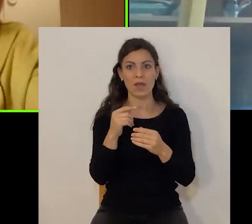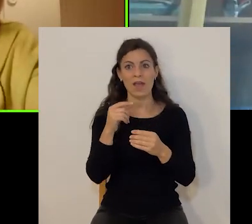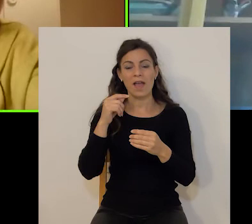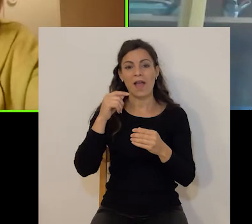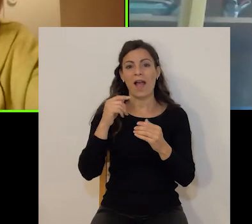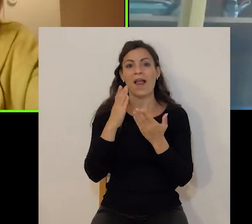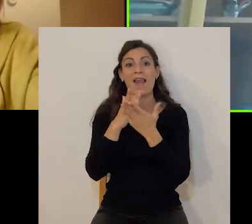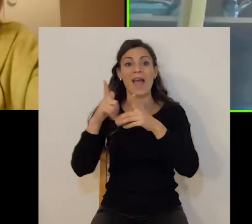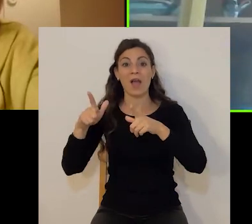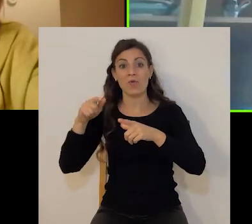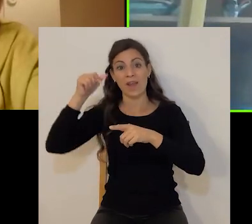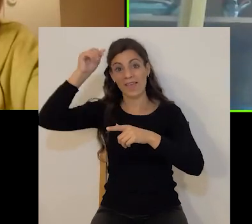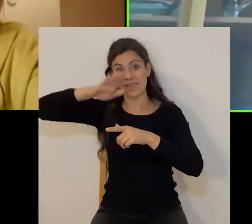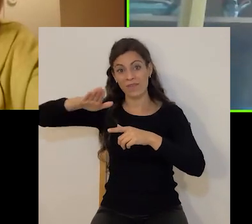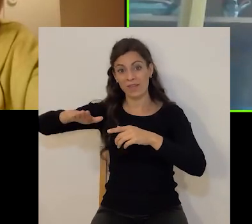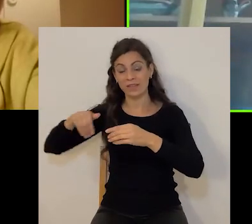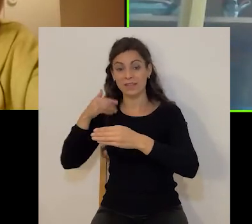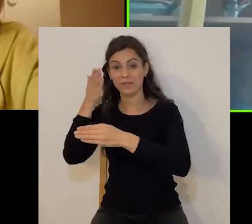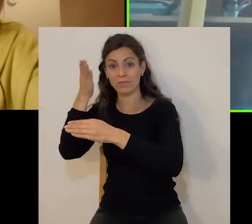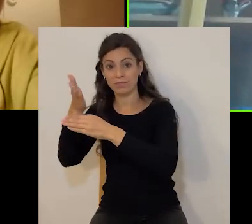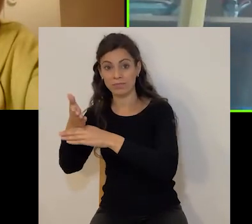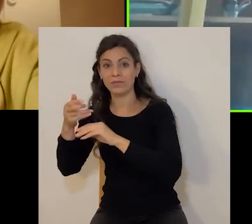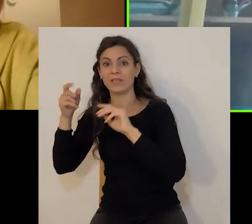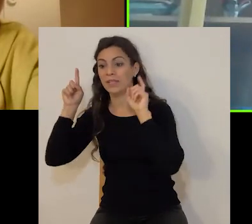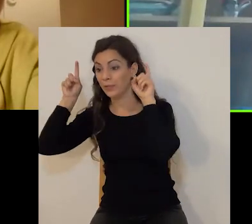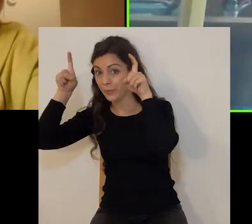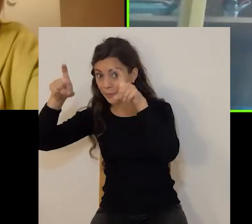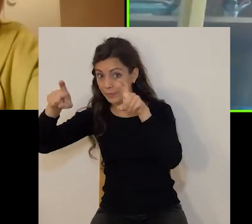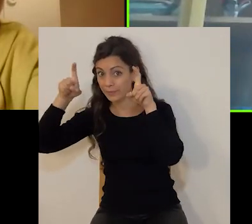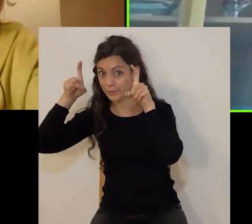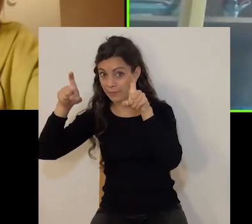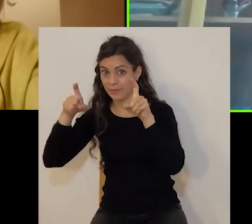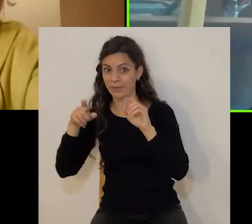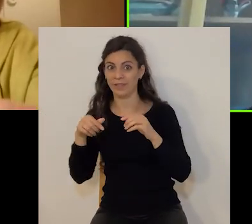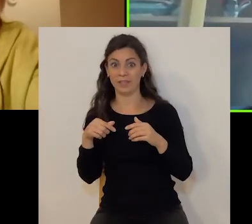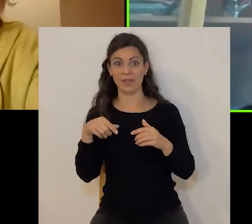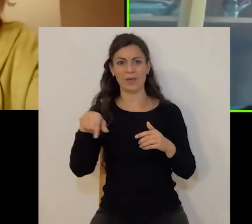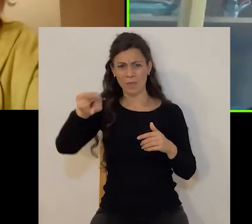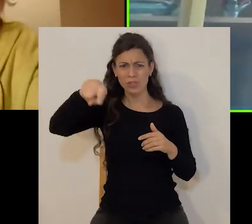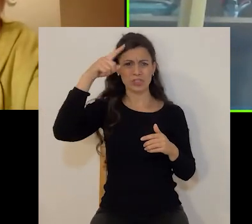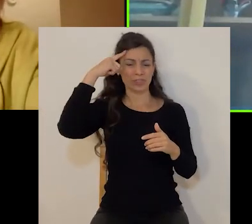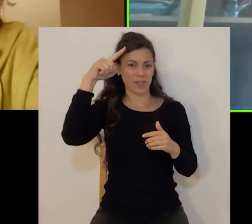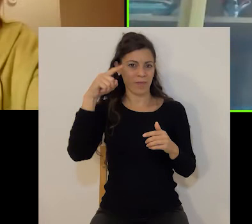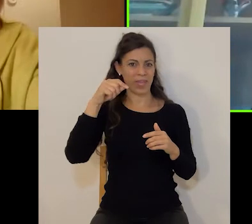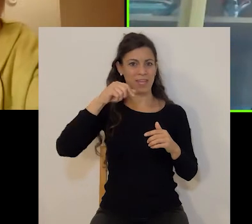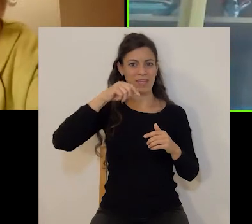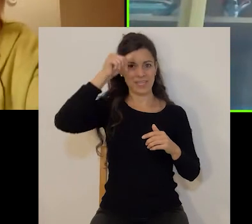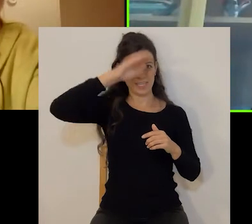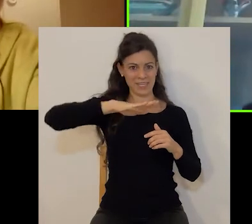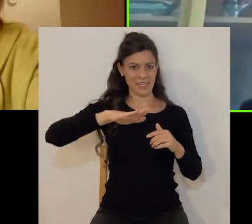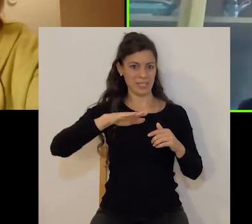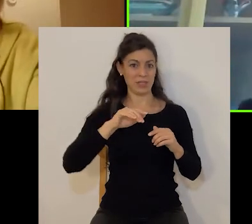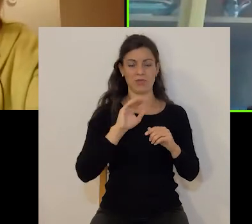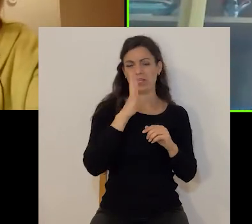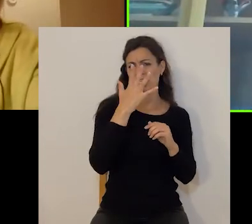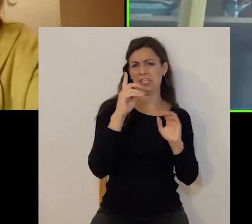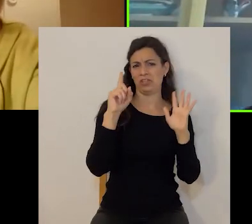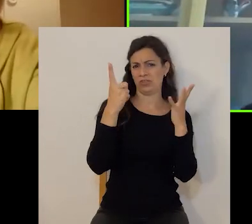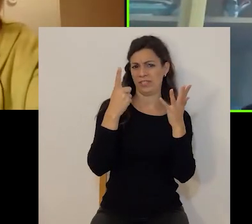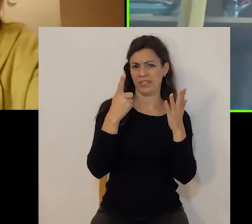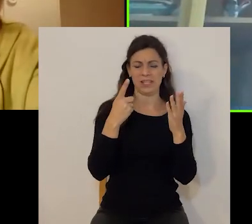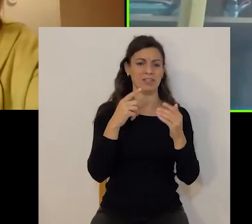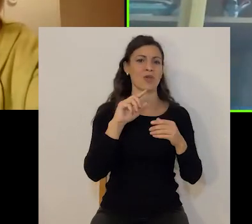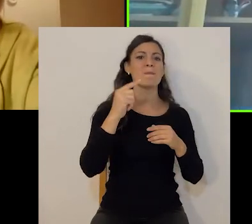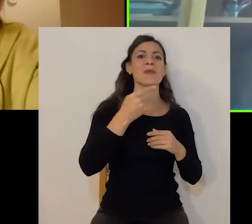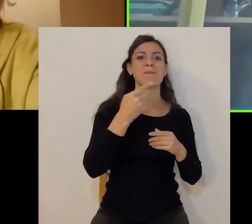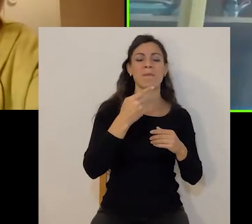infantil. ¿Sabes lo que se produce cuando un niño o una niña de sexto, de quinto, de cuarto, de cualquier curso enseña algo que ha aprendido